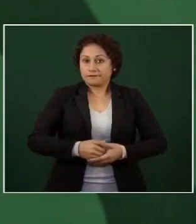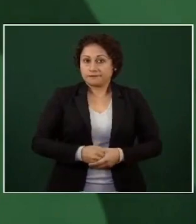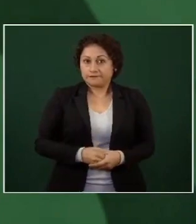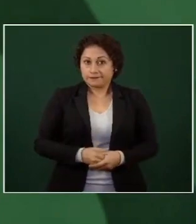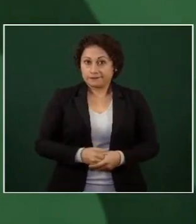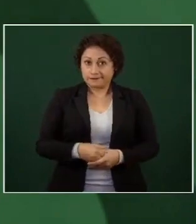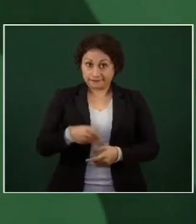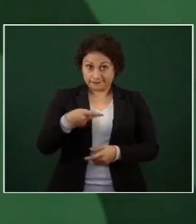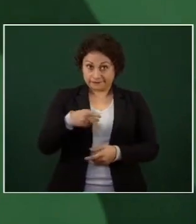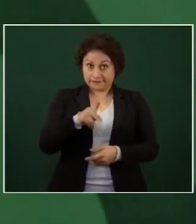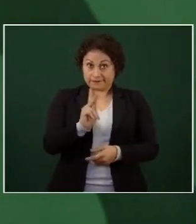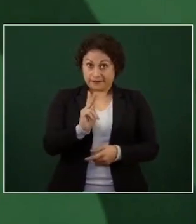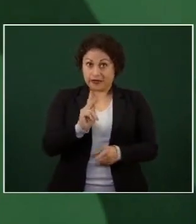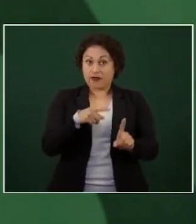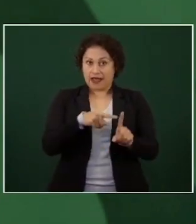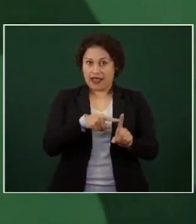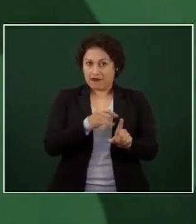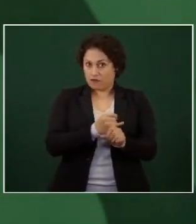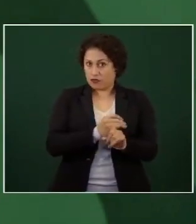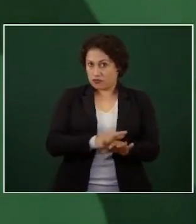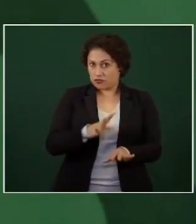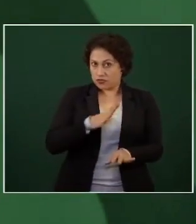pero que sí tenía información.